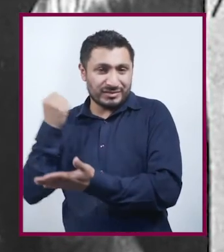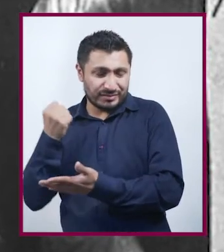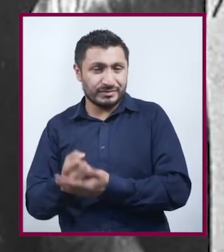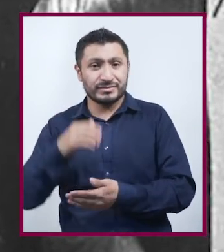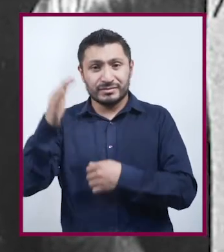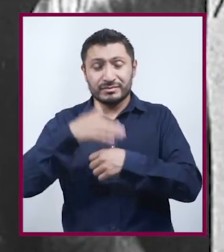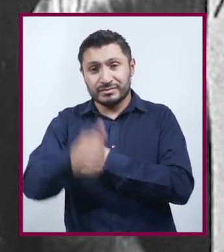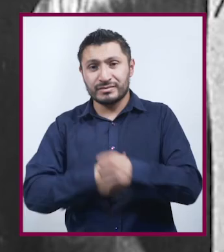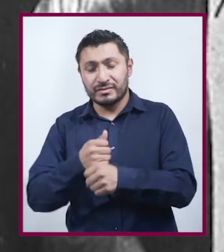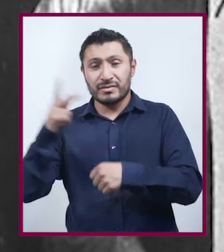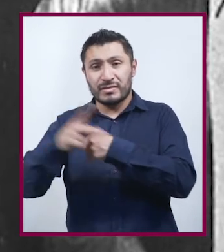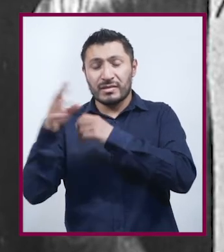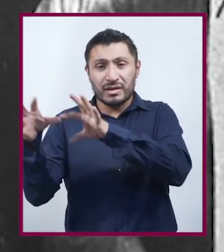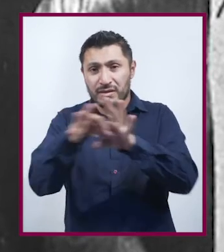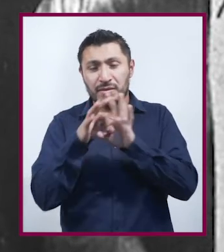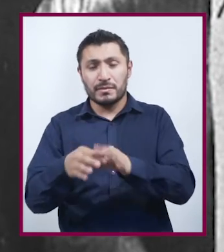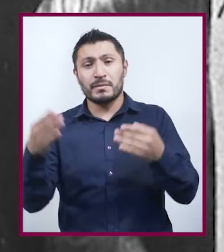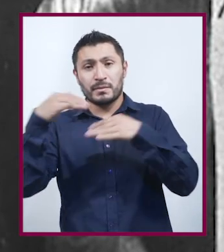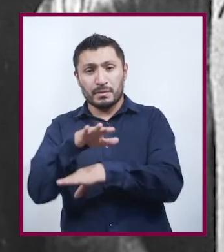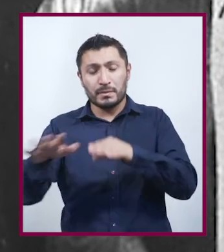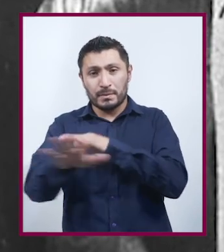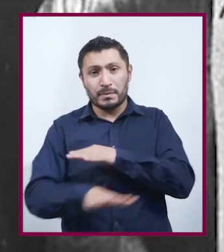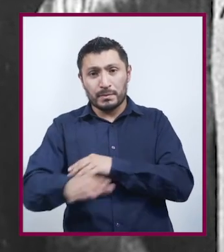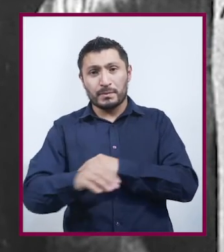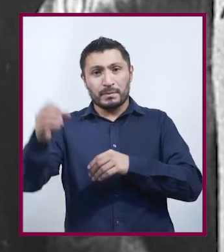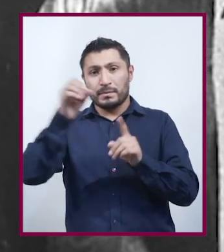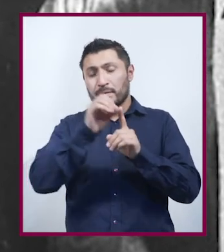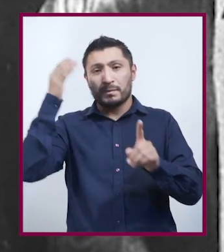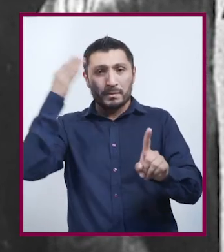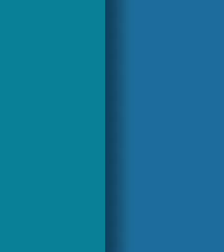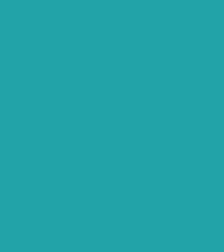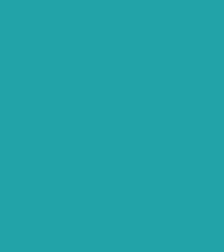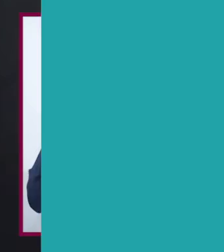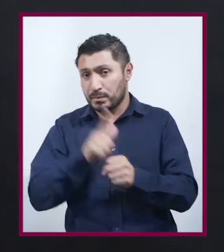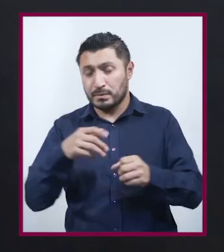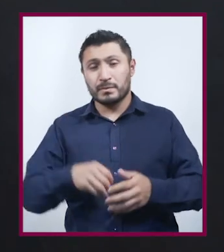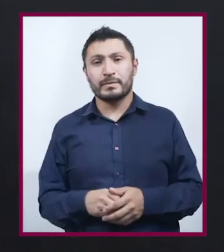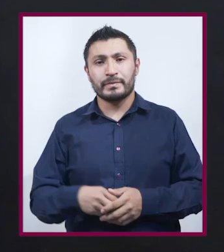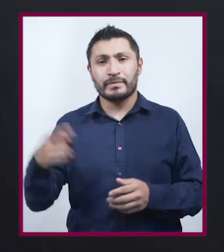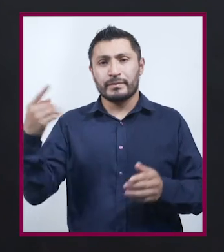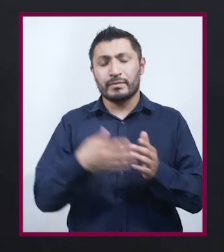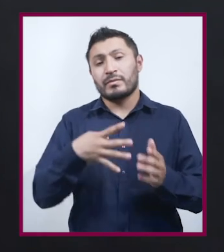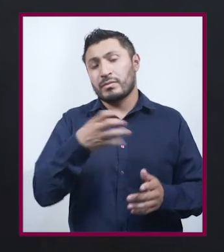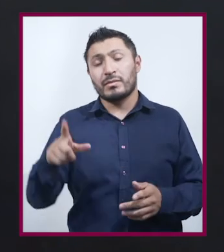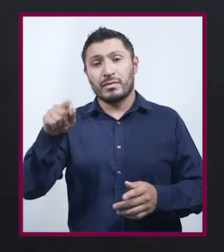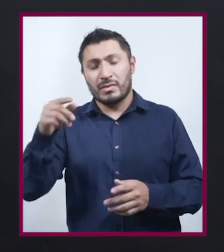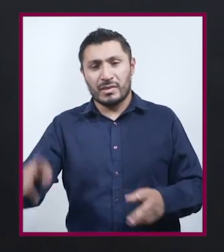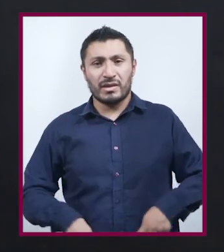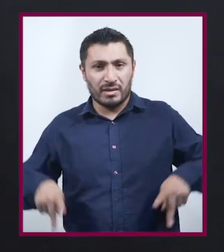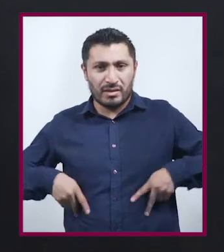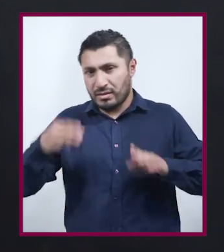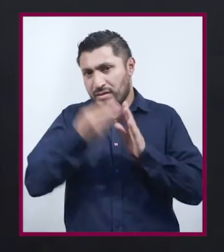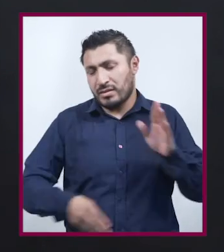año siguiente el país se unificó bajo un régimen de orientación socialista. Desde la década de los 70, el pantalón